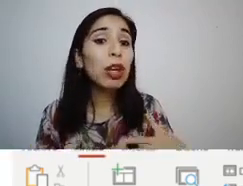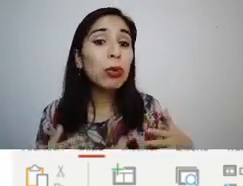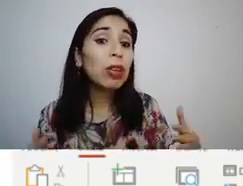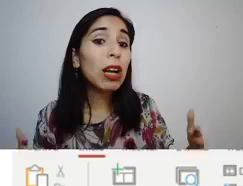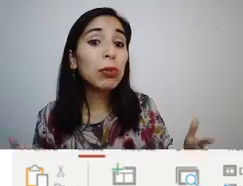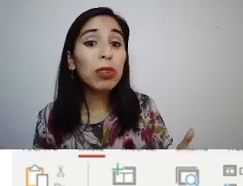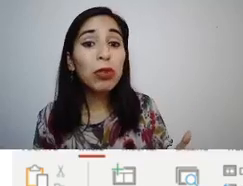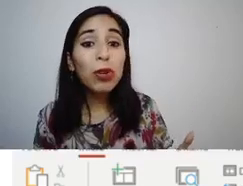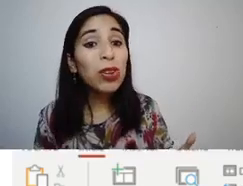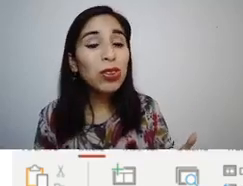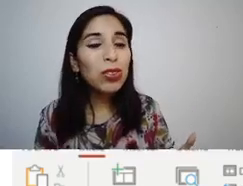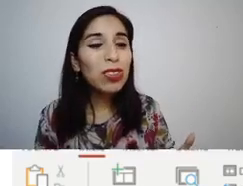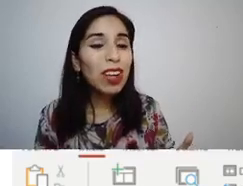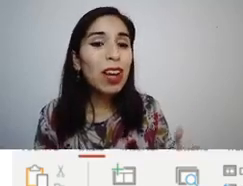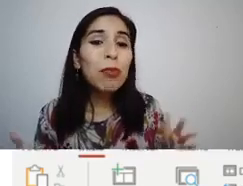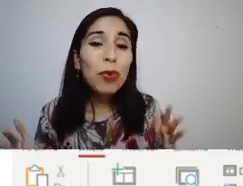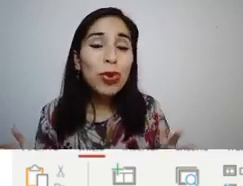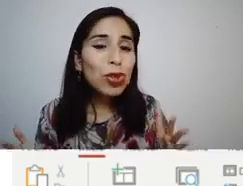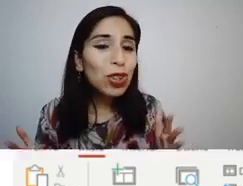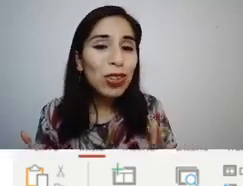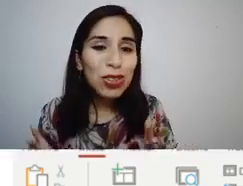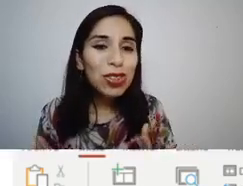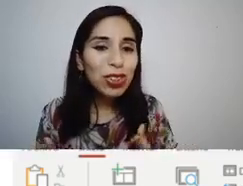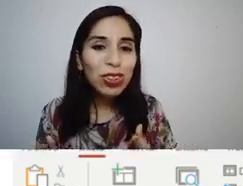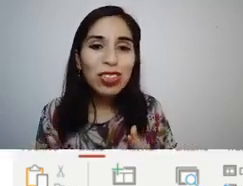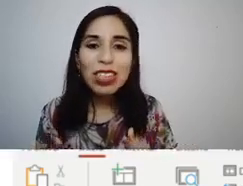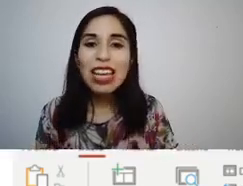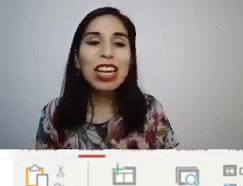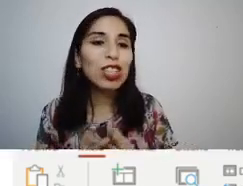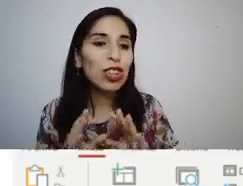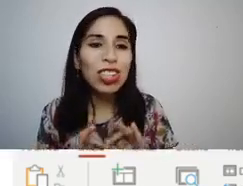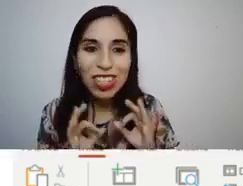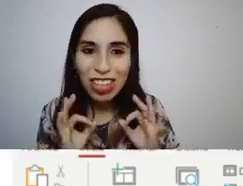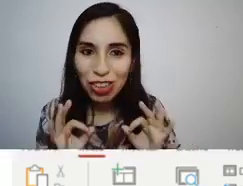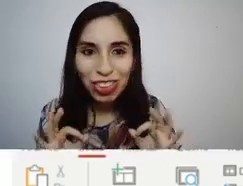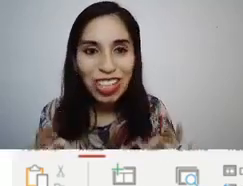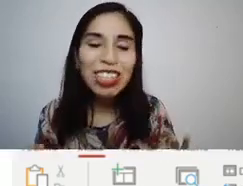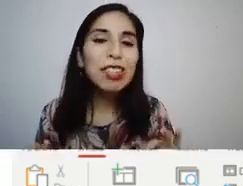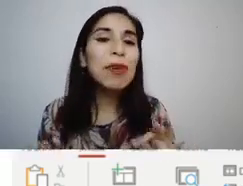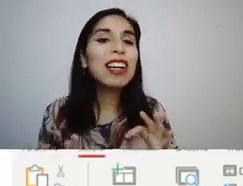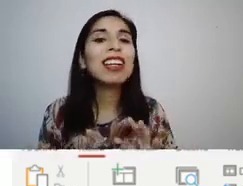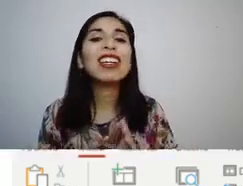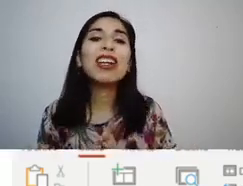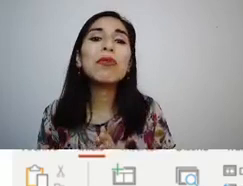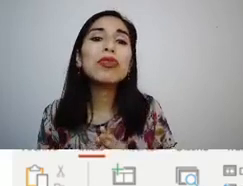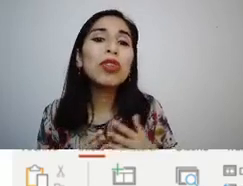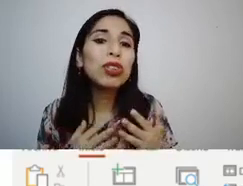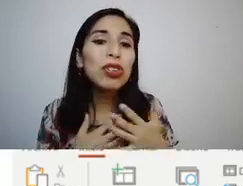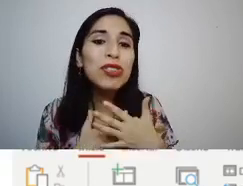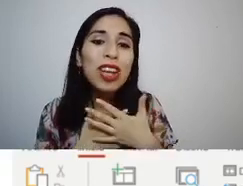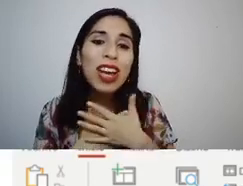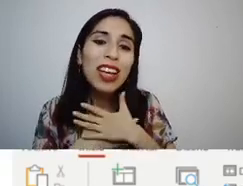repente un álbum de fotos muchos de nosotros estoy segurísima que tenemos fotos